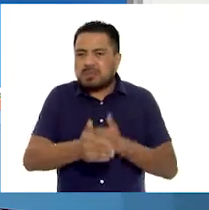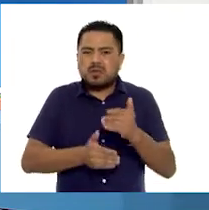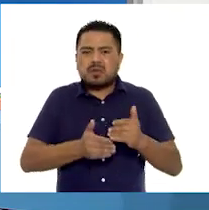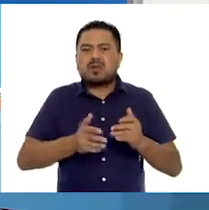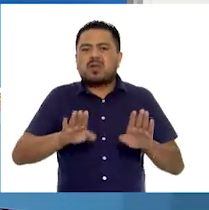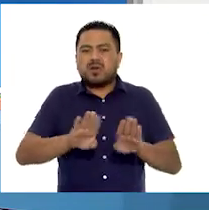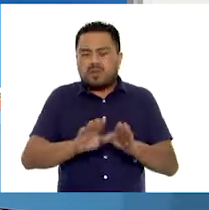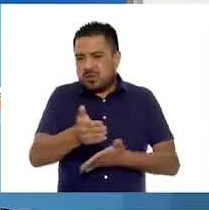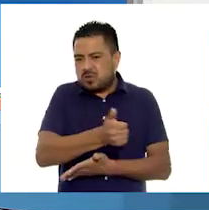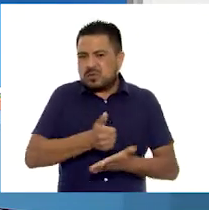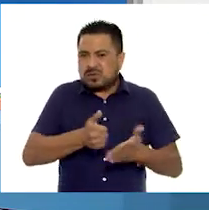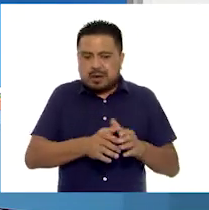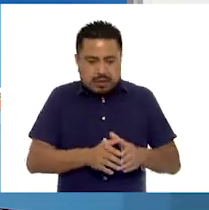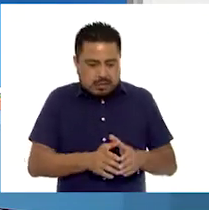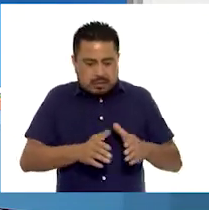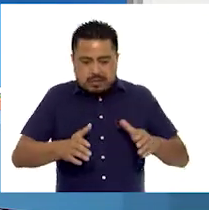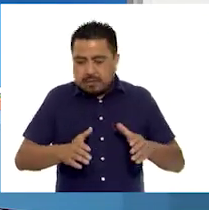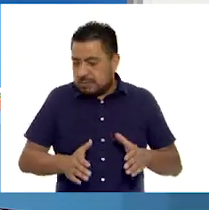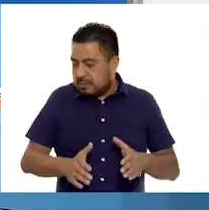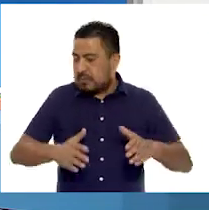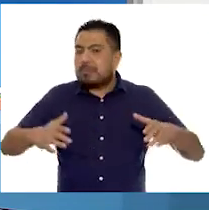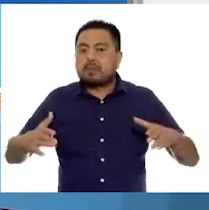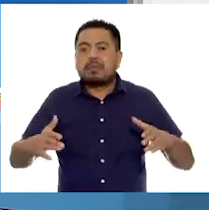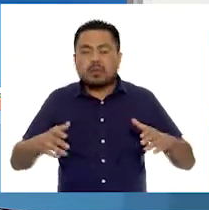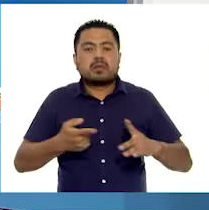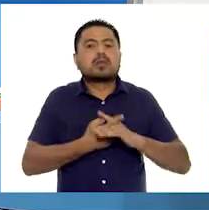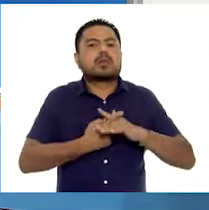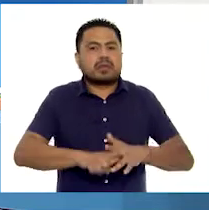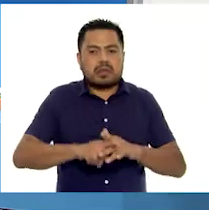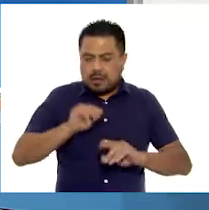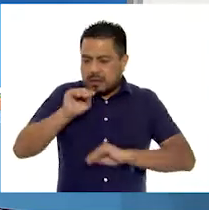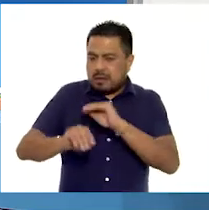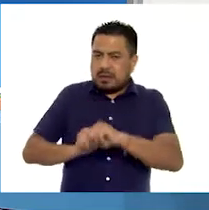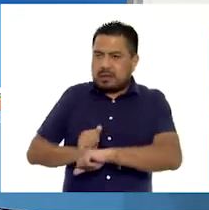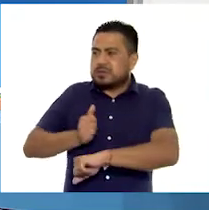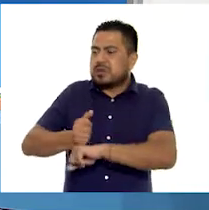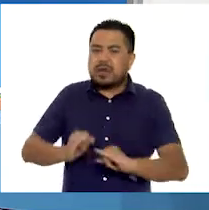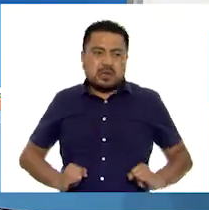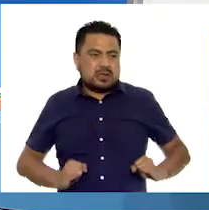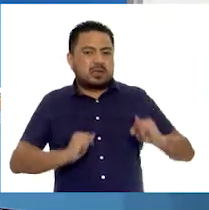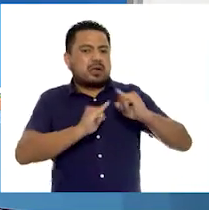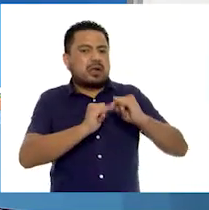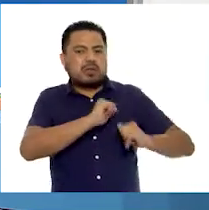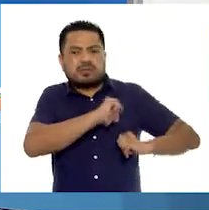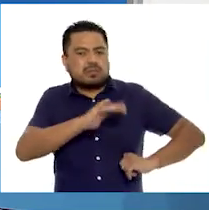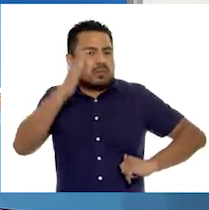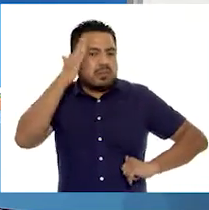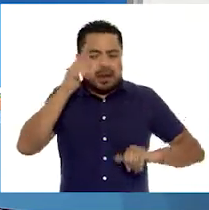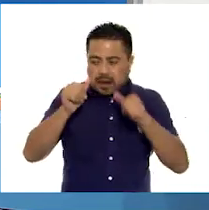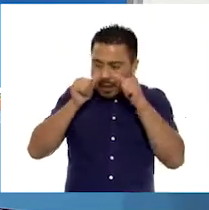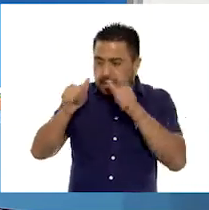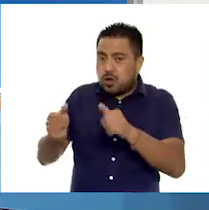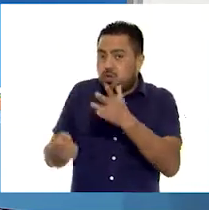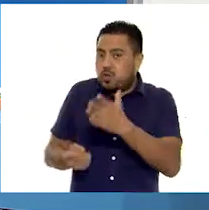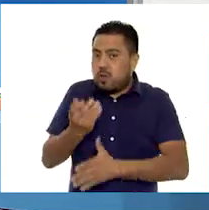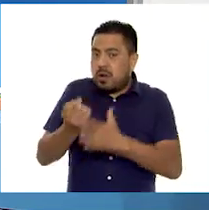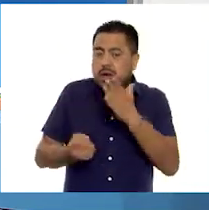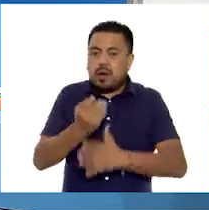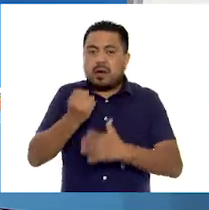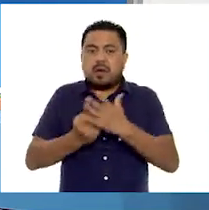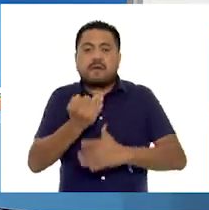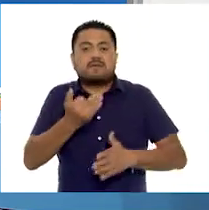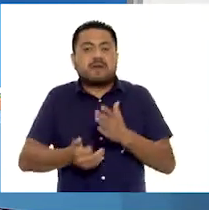la urbanización y del crecimiento demográfico comenzaron a conformarse instituciones encargadas de atender las nuevas demandas